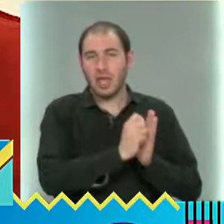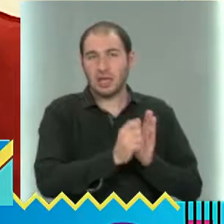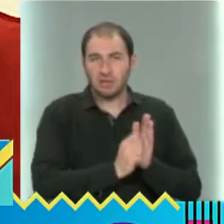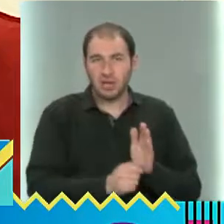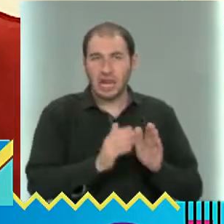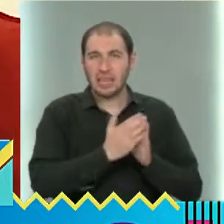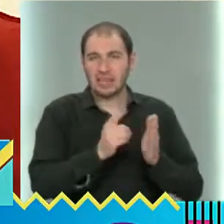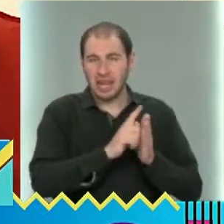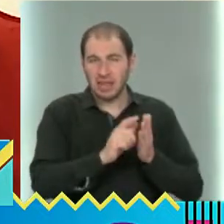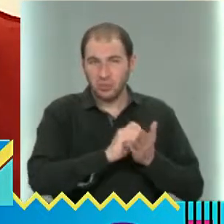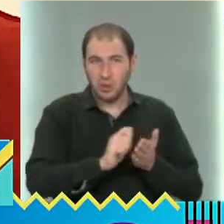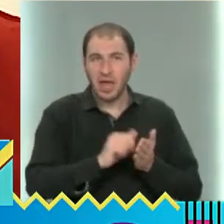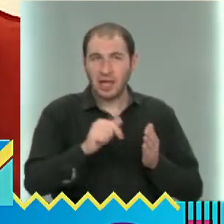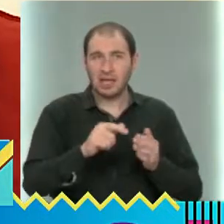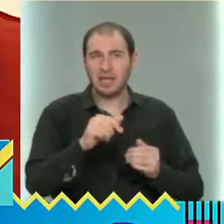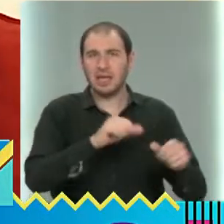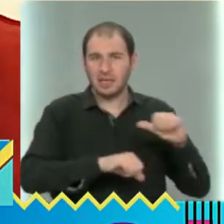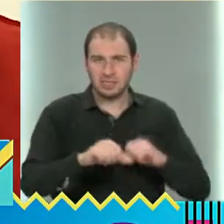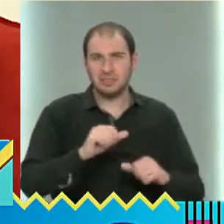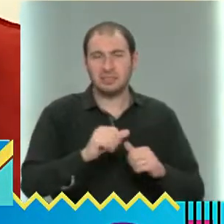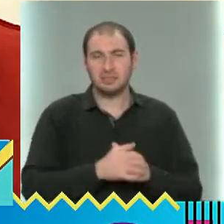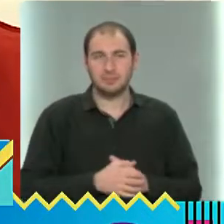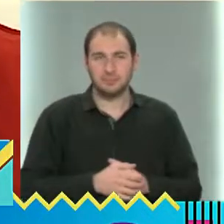de literatura, acá se escribe ciencia.